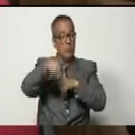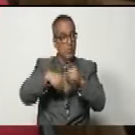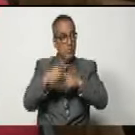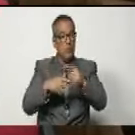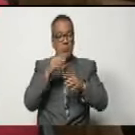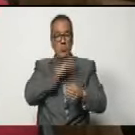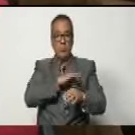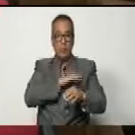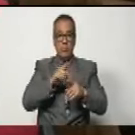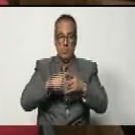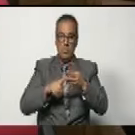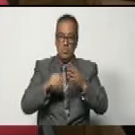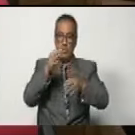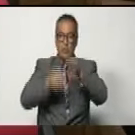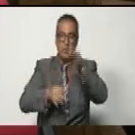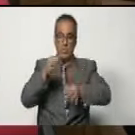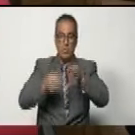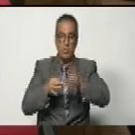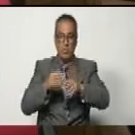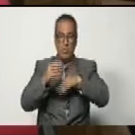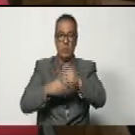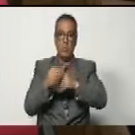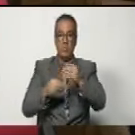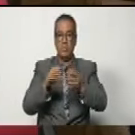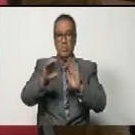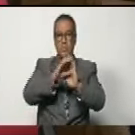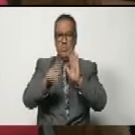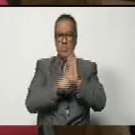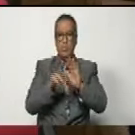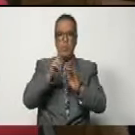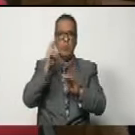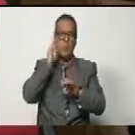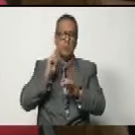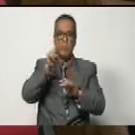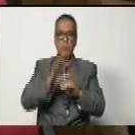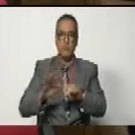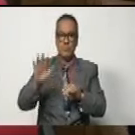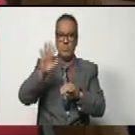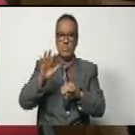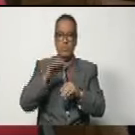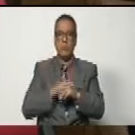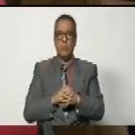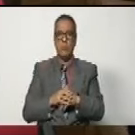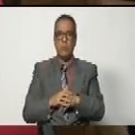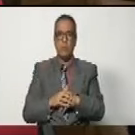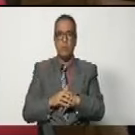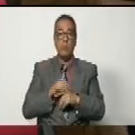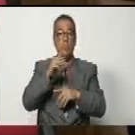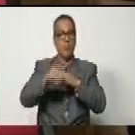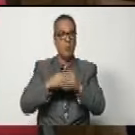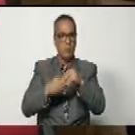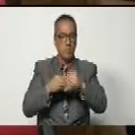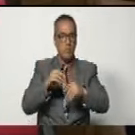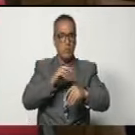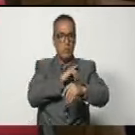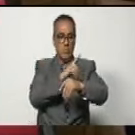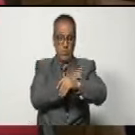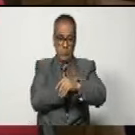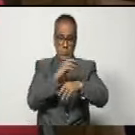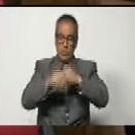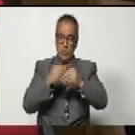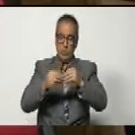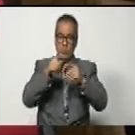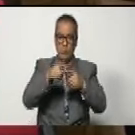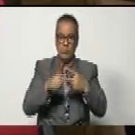democrático y social de derecho y de justicia establecido en la Constitución de la República Bolivariana de Venezuela, en la cual el poder ejercido